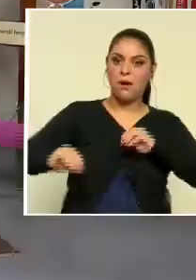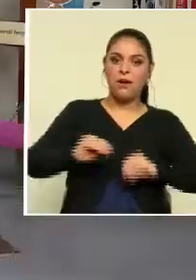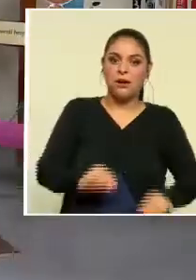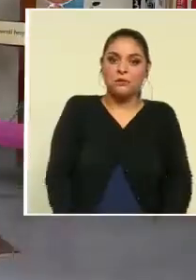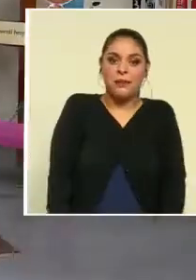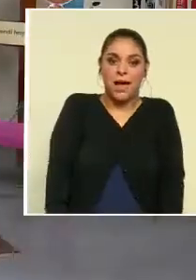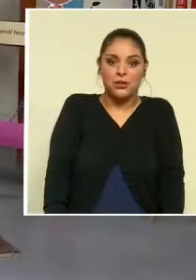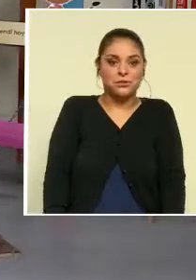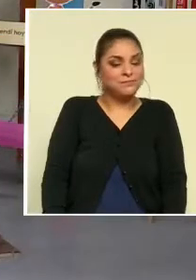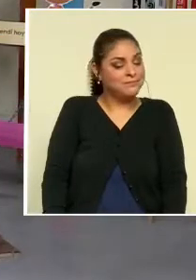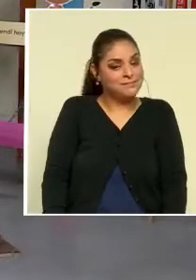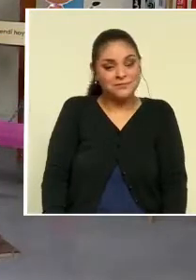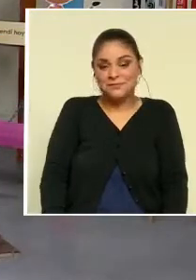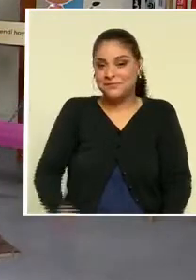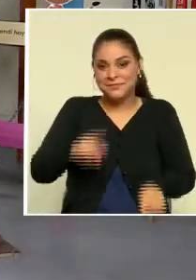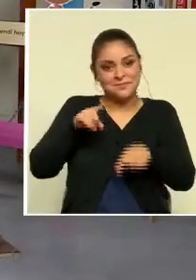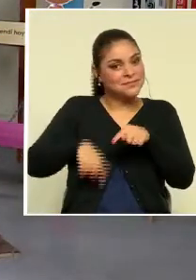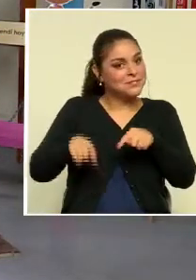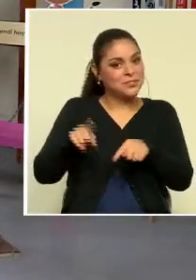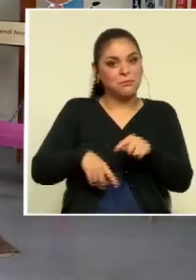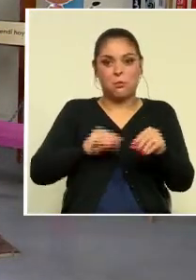y recuerdan podemos